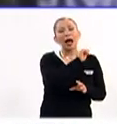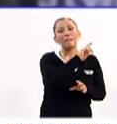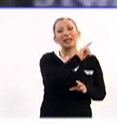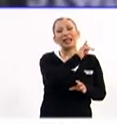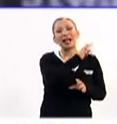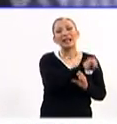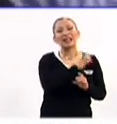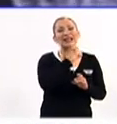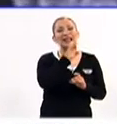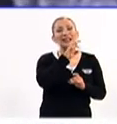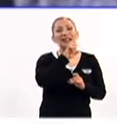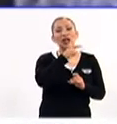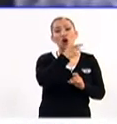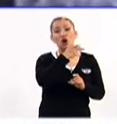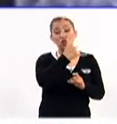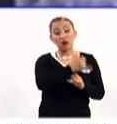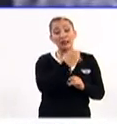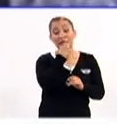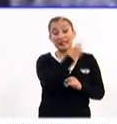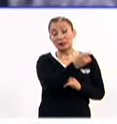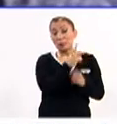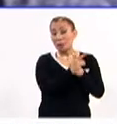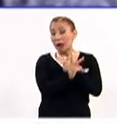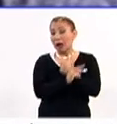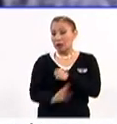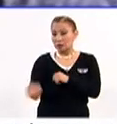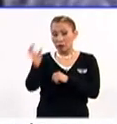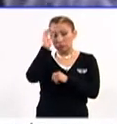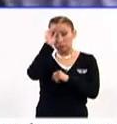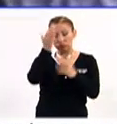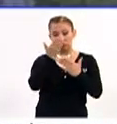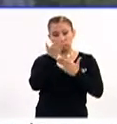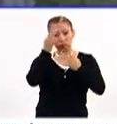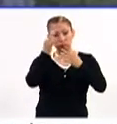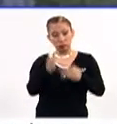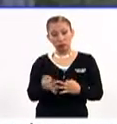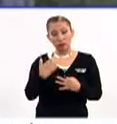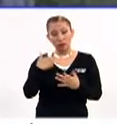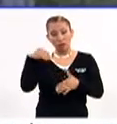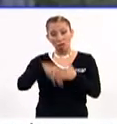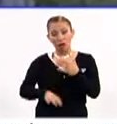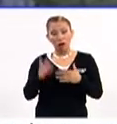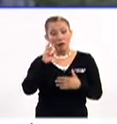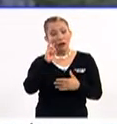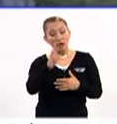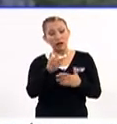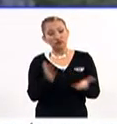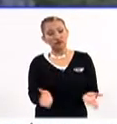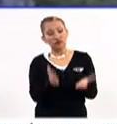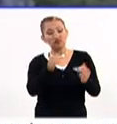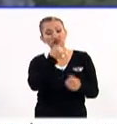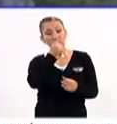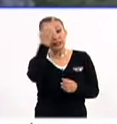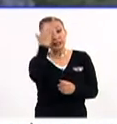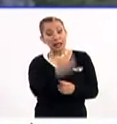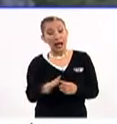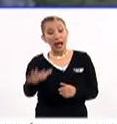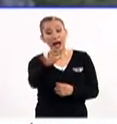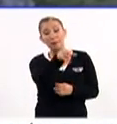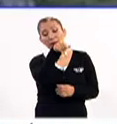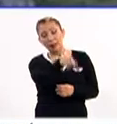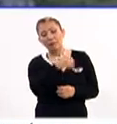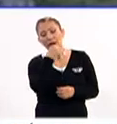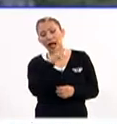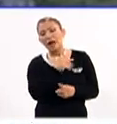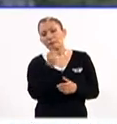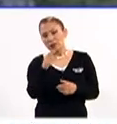licenciado Enrique Godoy, expresaba que un país culto y no decadente estimula a sus ancianos, pues sabe que en ellos